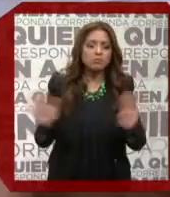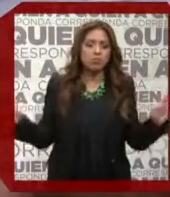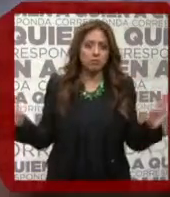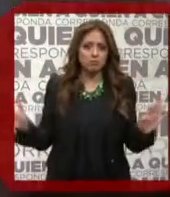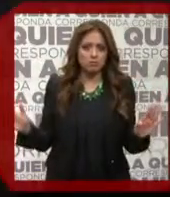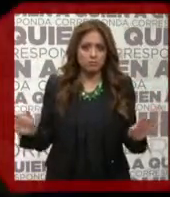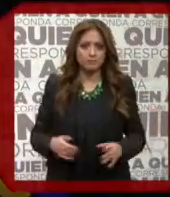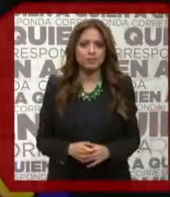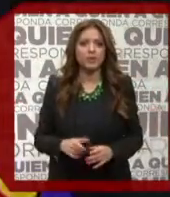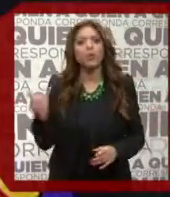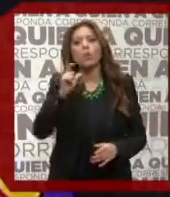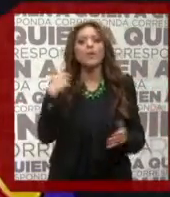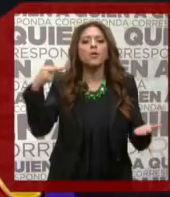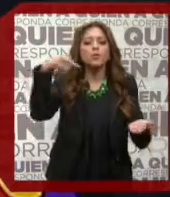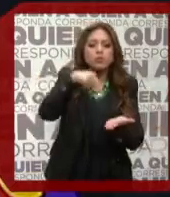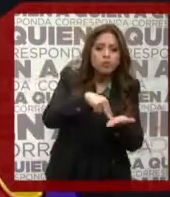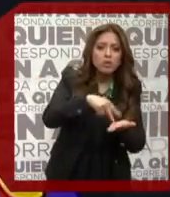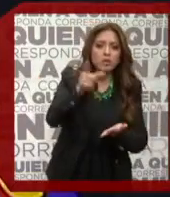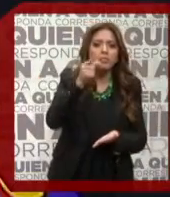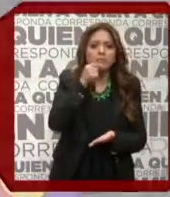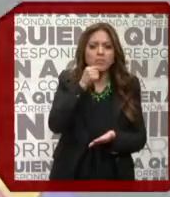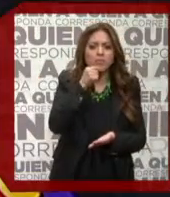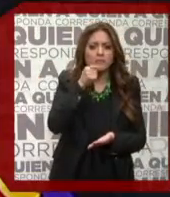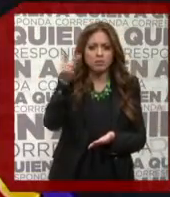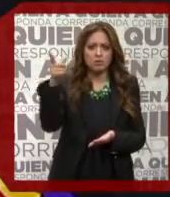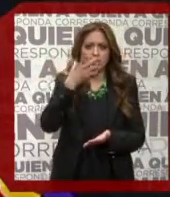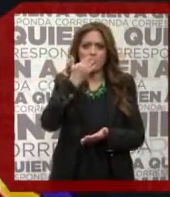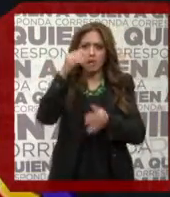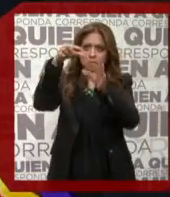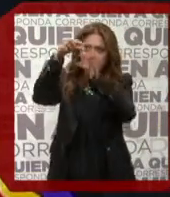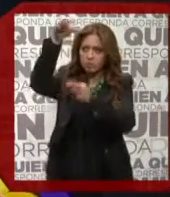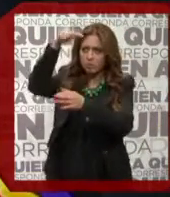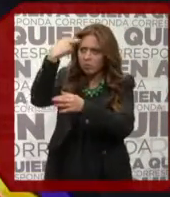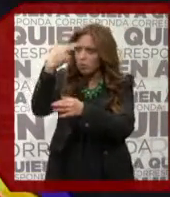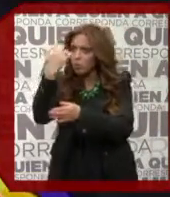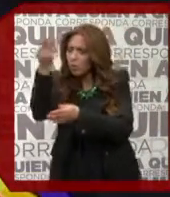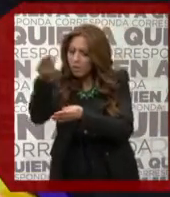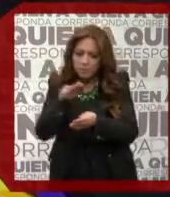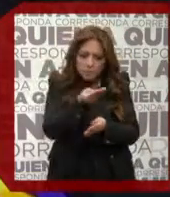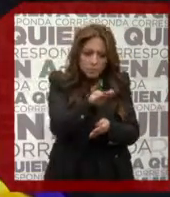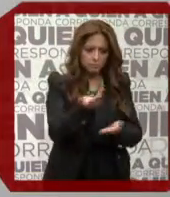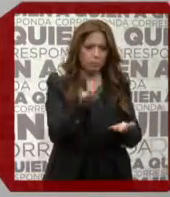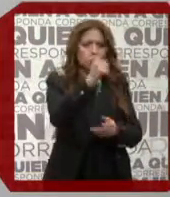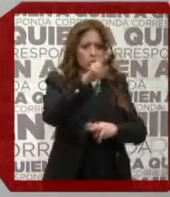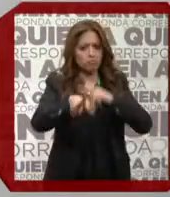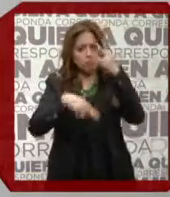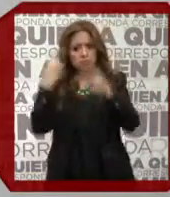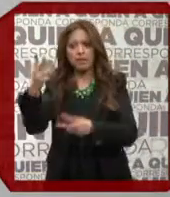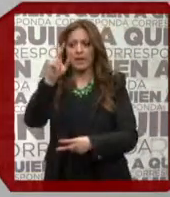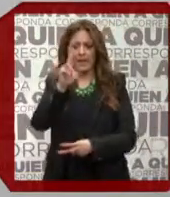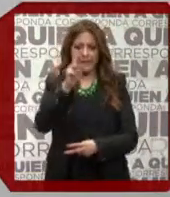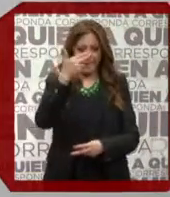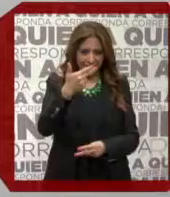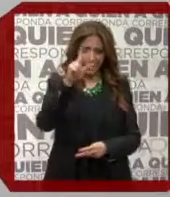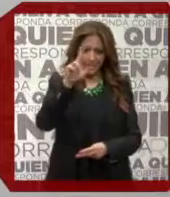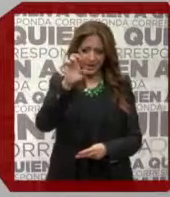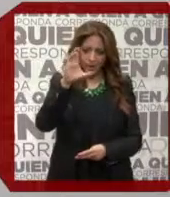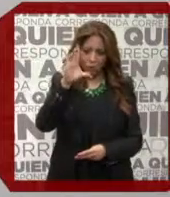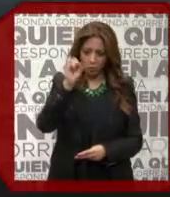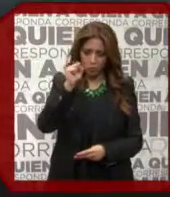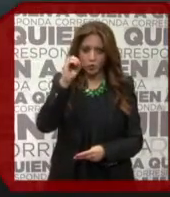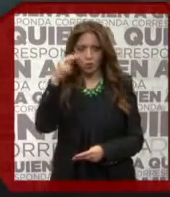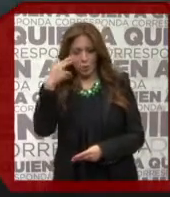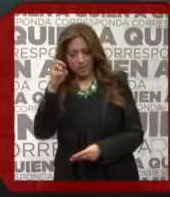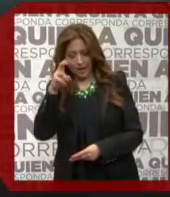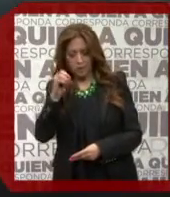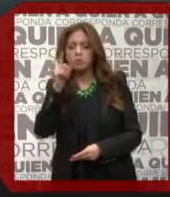el vigilante: Linda, no está tu tarjeta de checar, tienes que ir a Recursos Humanos. Aunque cuenta con todos los documentos